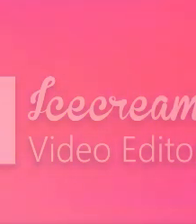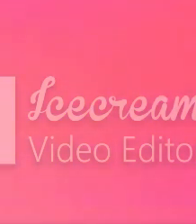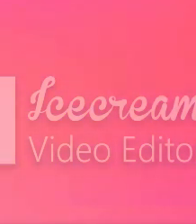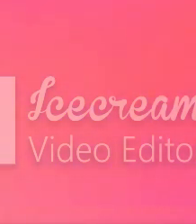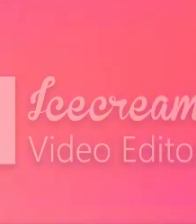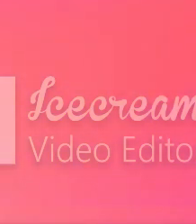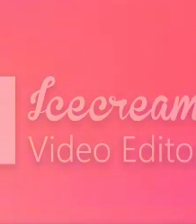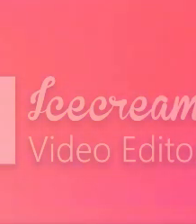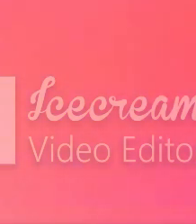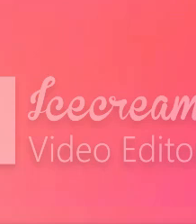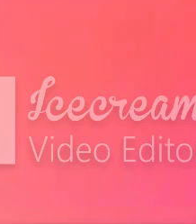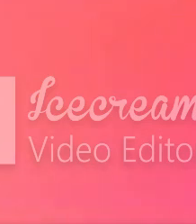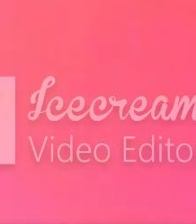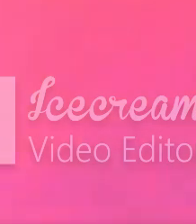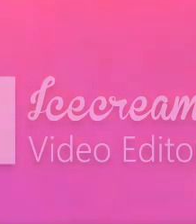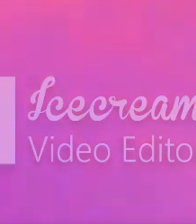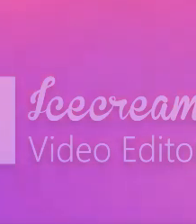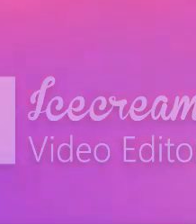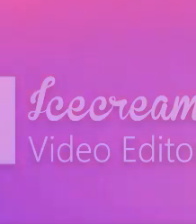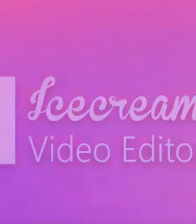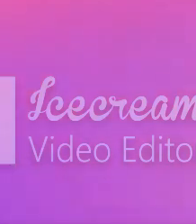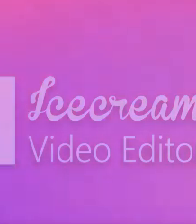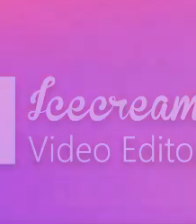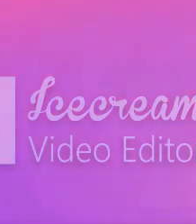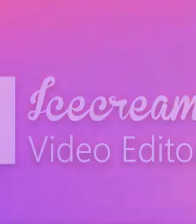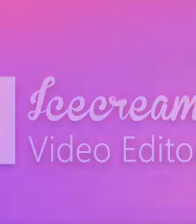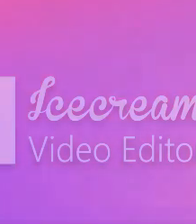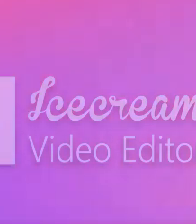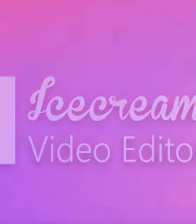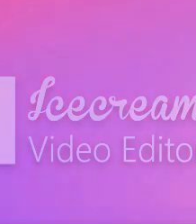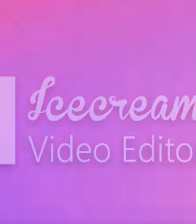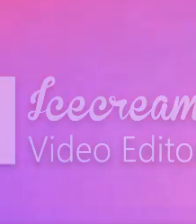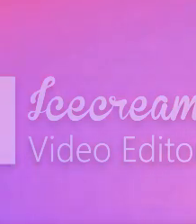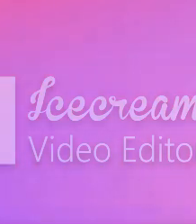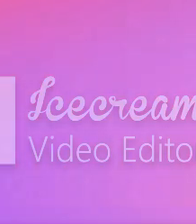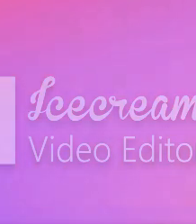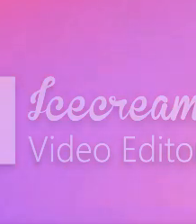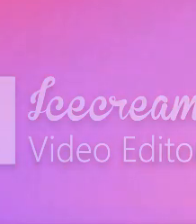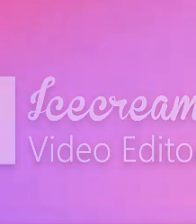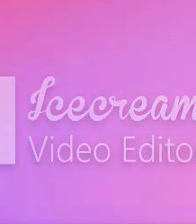conalitec.sep.gob.mx. Y recuerda que también cuentas con el sitio